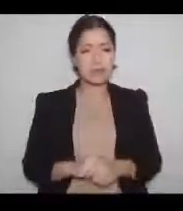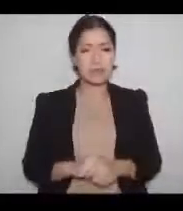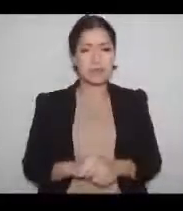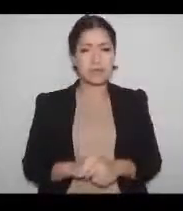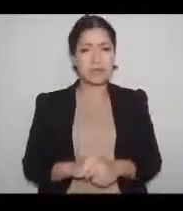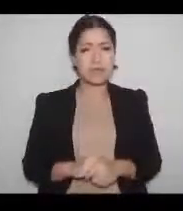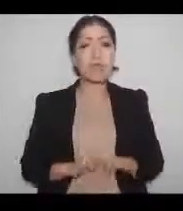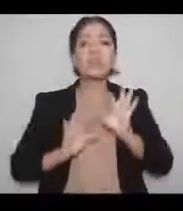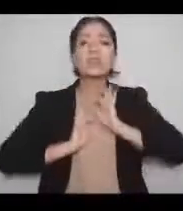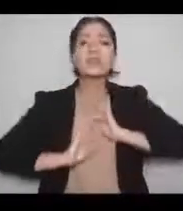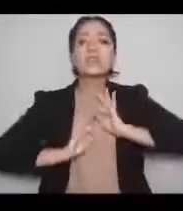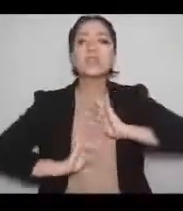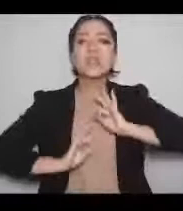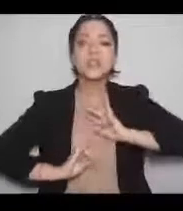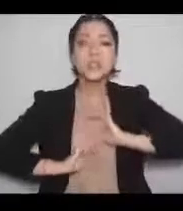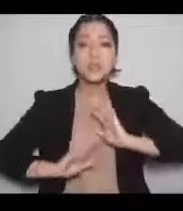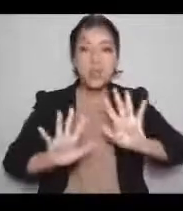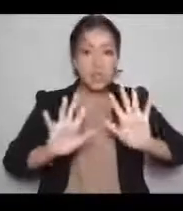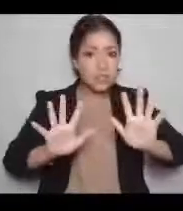¡Ya!